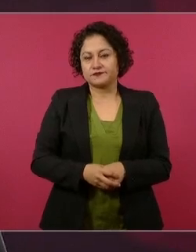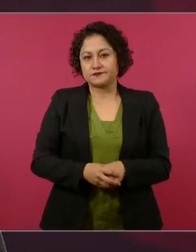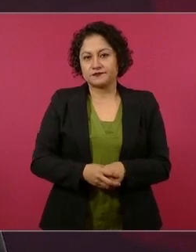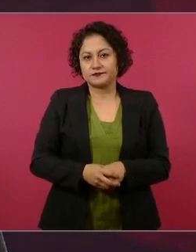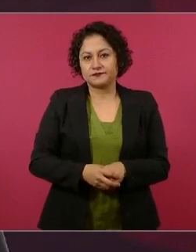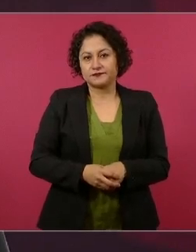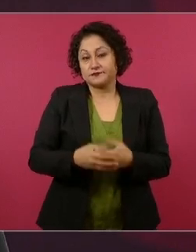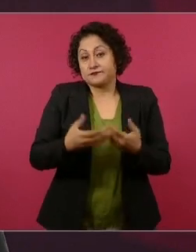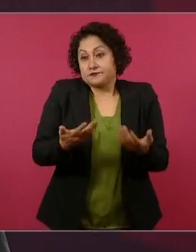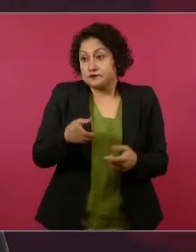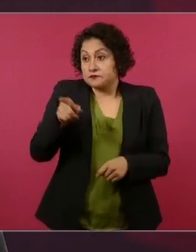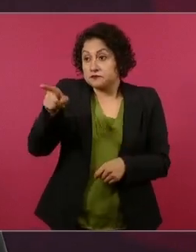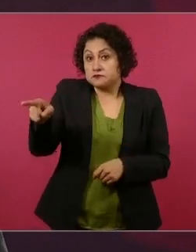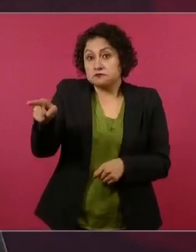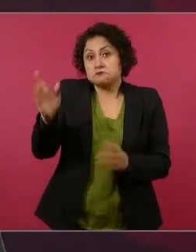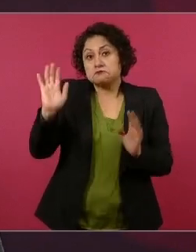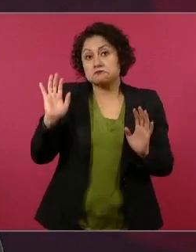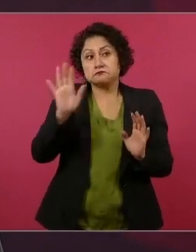por decisión del pueblo